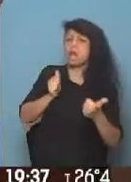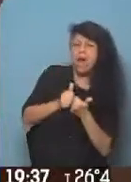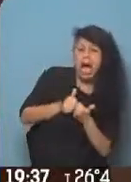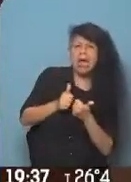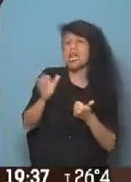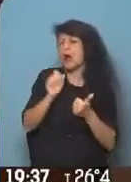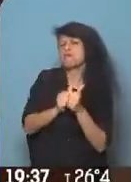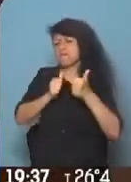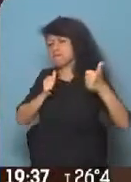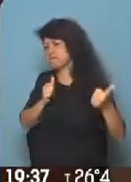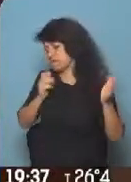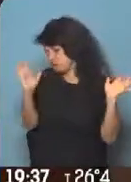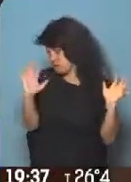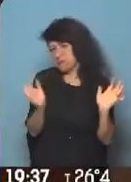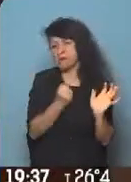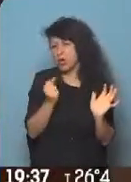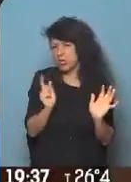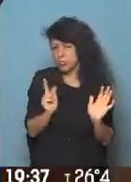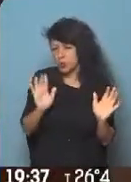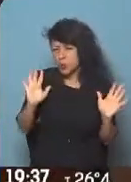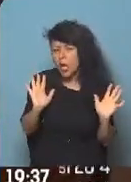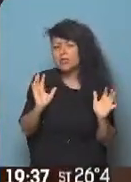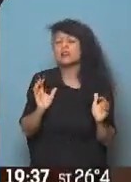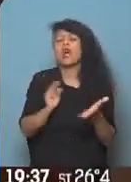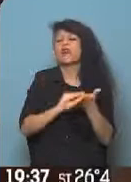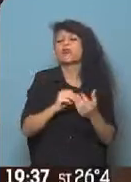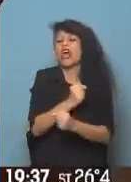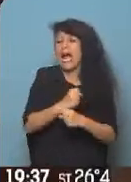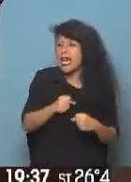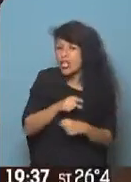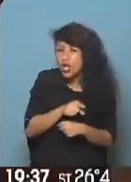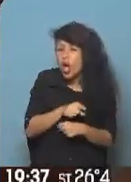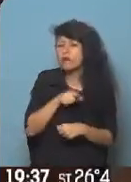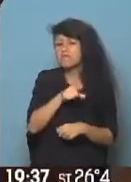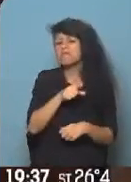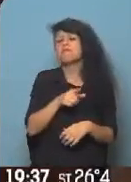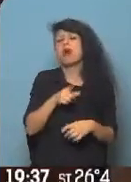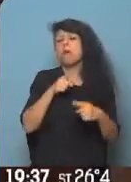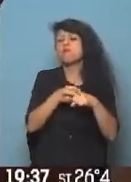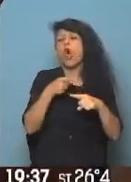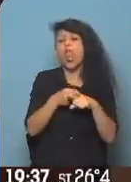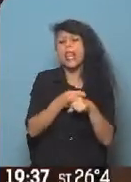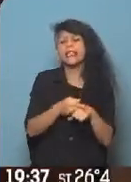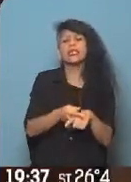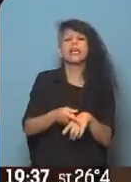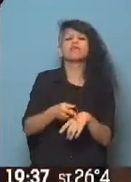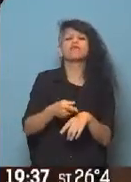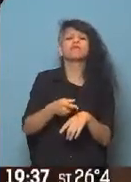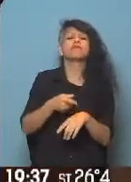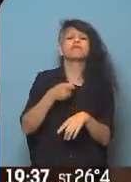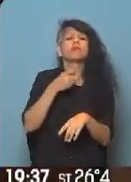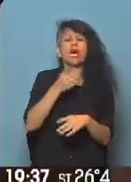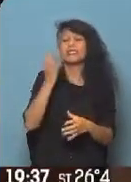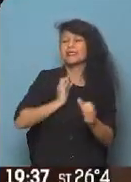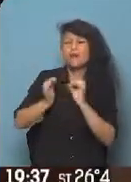acompañan lilita carrió es una dirigente que hace un cuarto de siglo que denuncia todas las